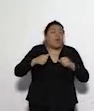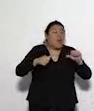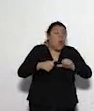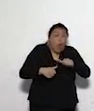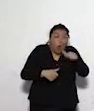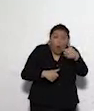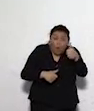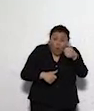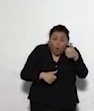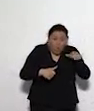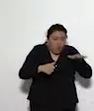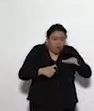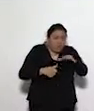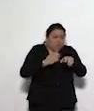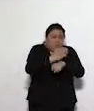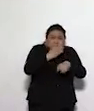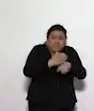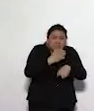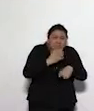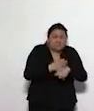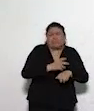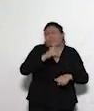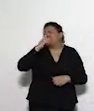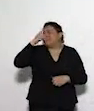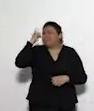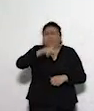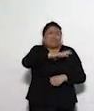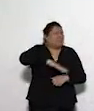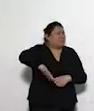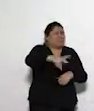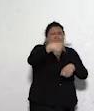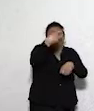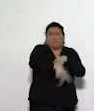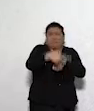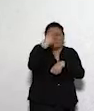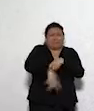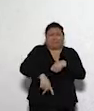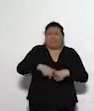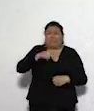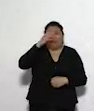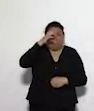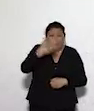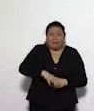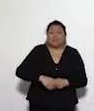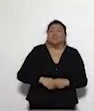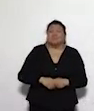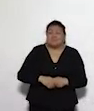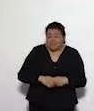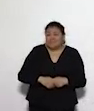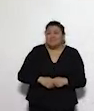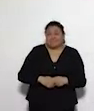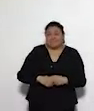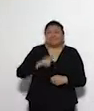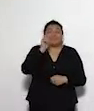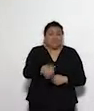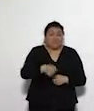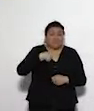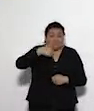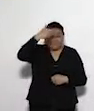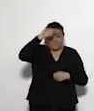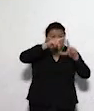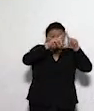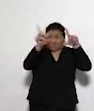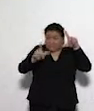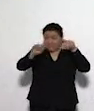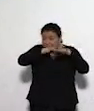percepción de inseguridad rebasaría el 75%. Es claro que los mayores enemigos que ha tenido